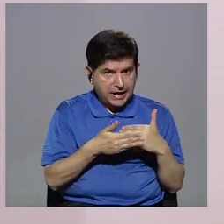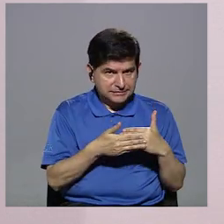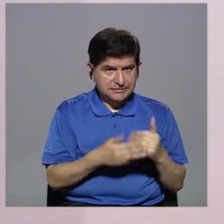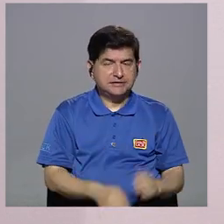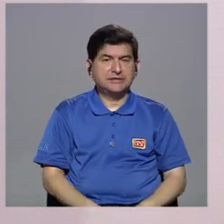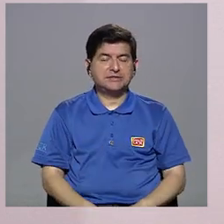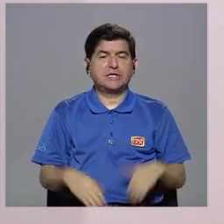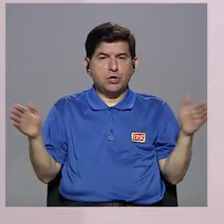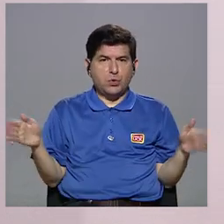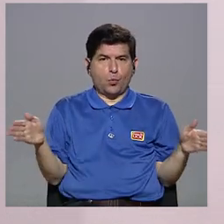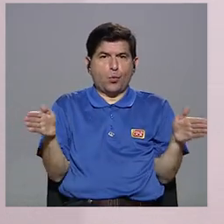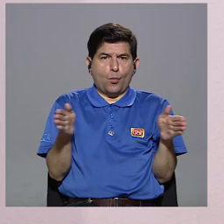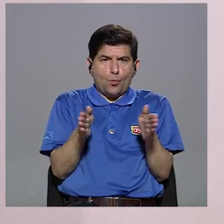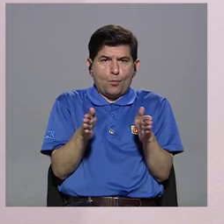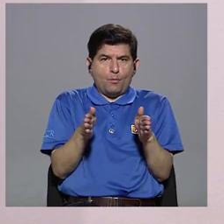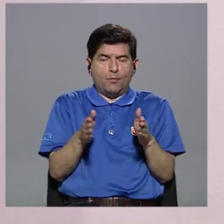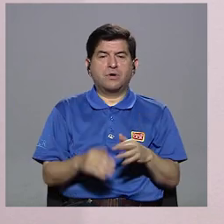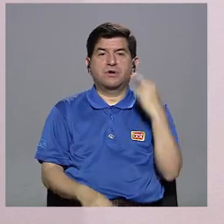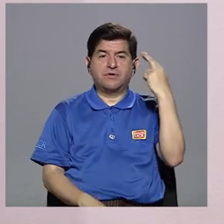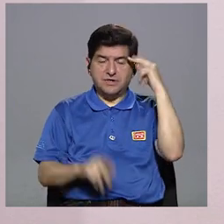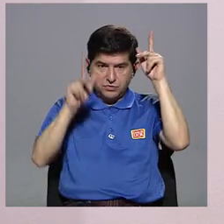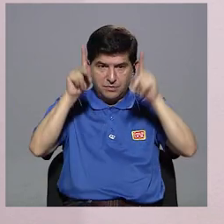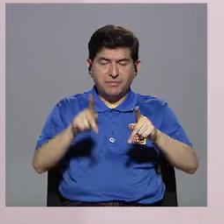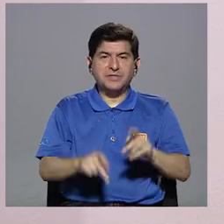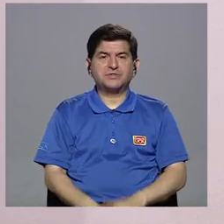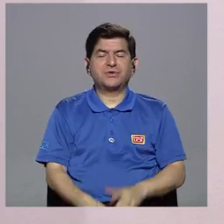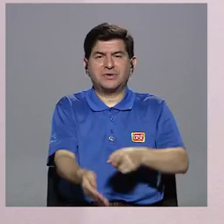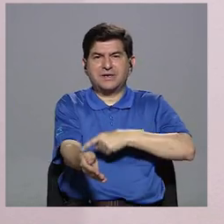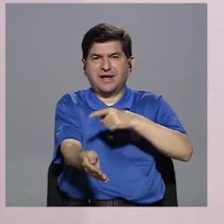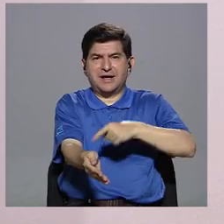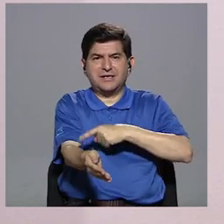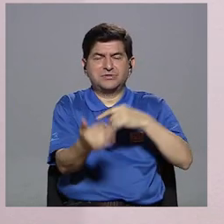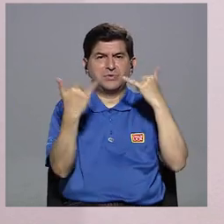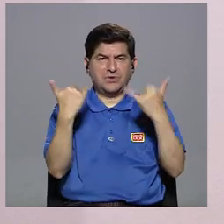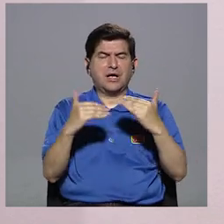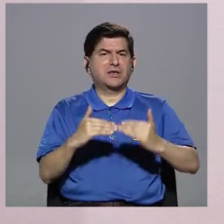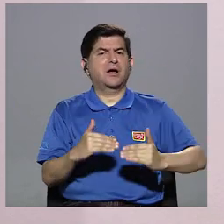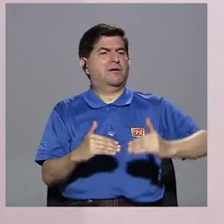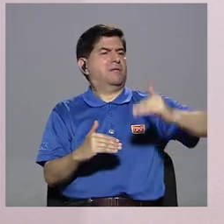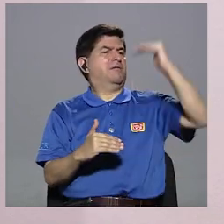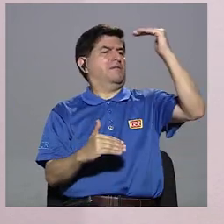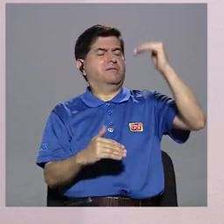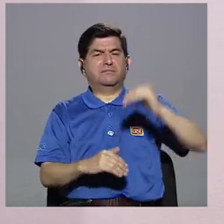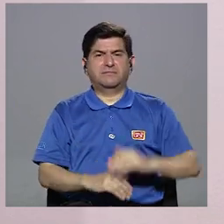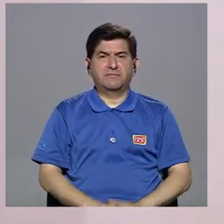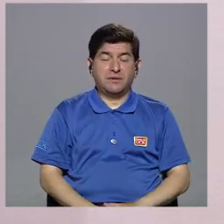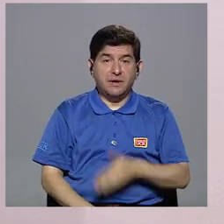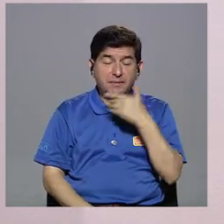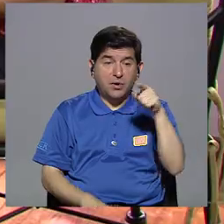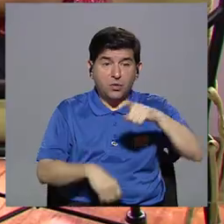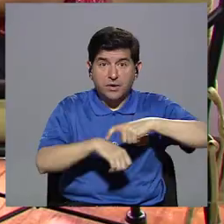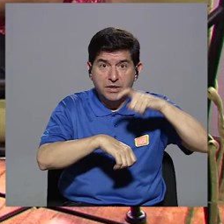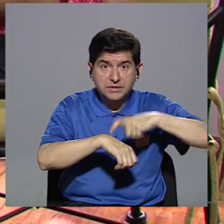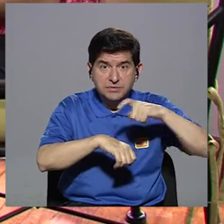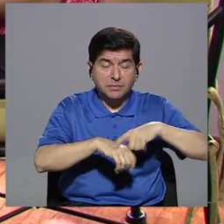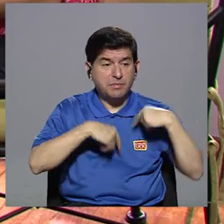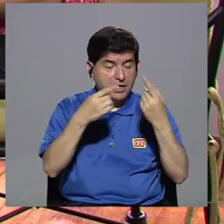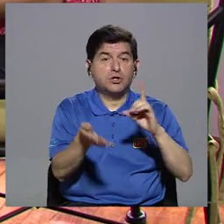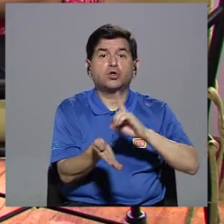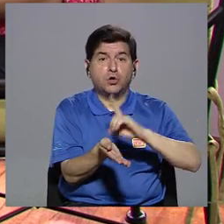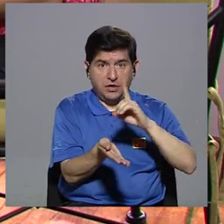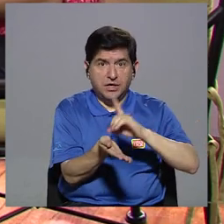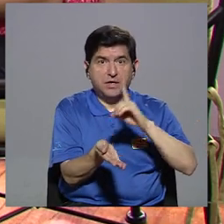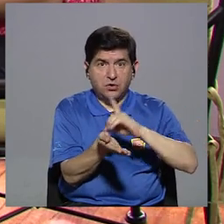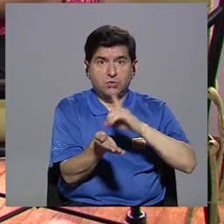mencioné y pérdida de peso es porque el reciente está con el azúcar ya bastante alto y es mejor